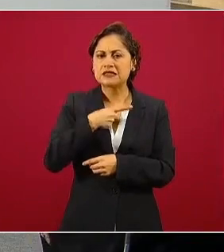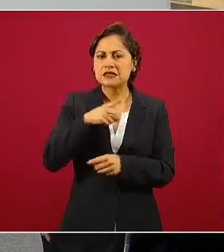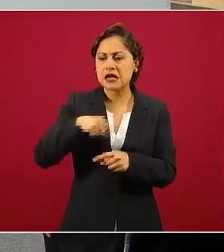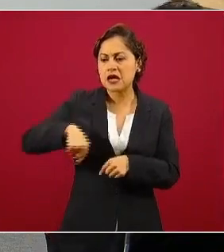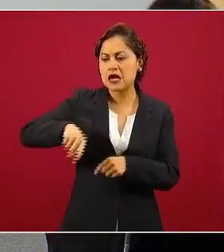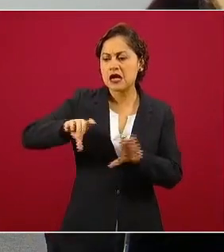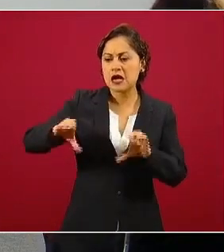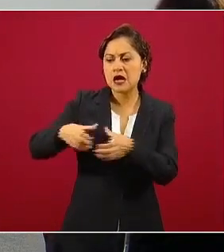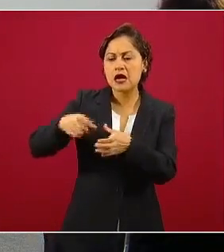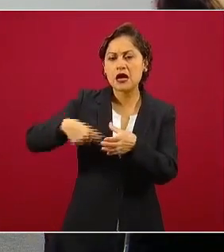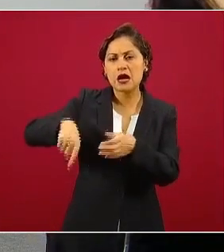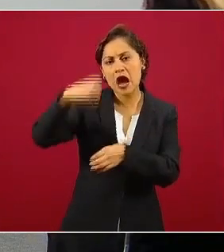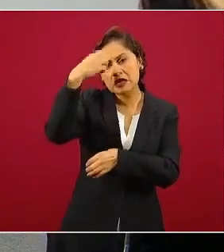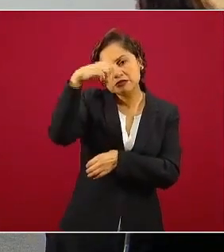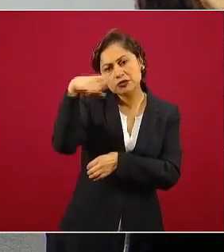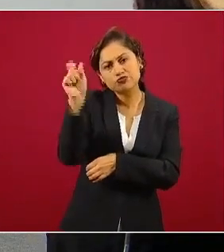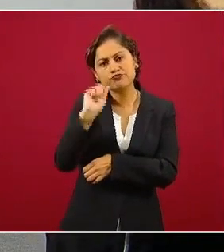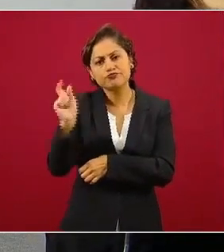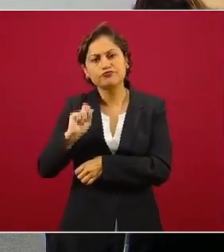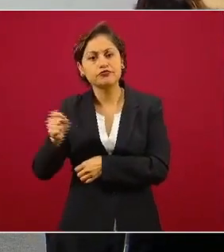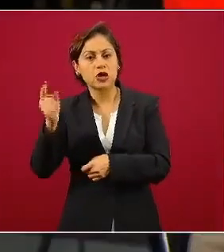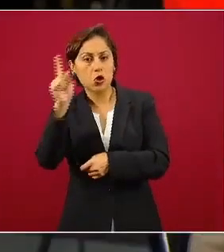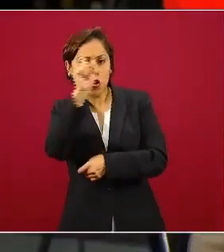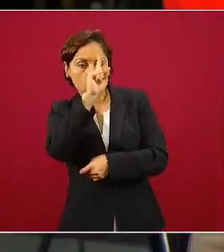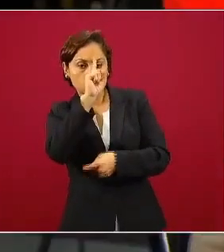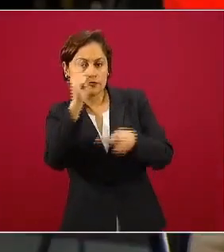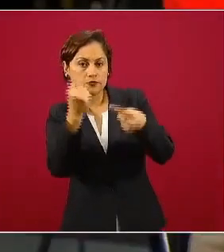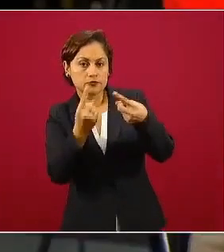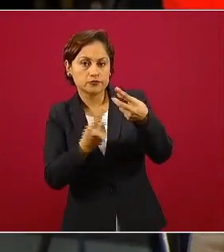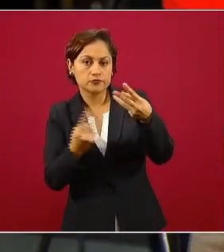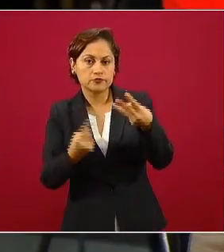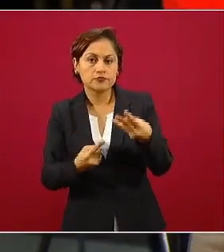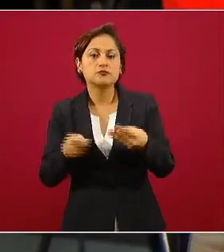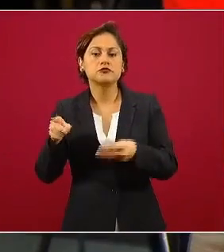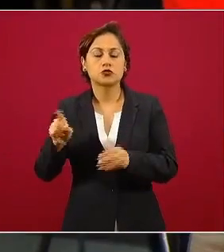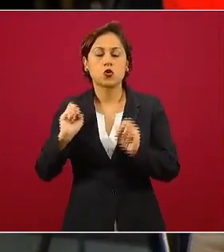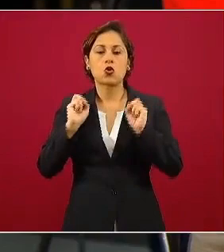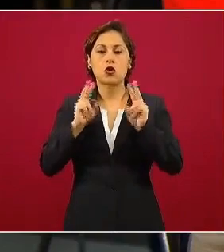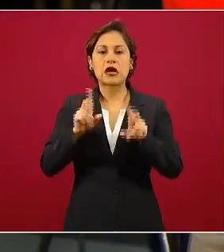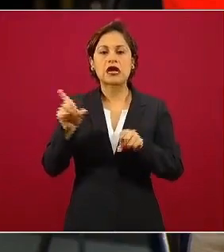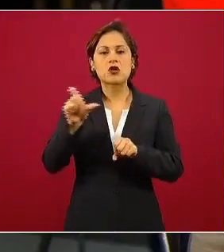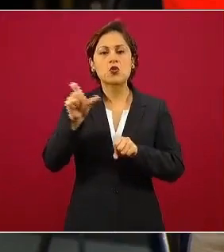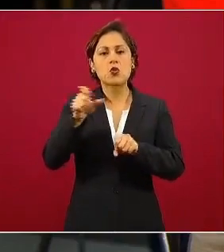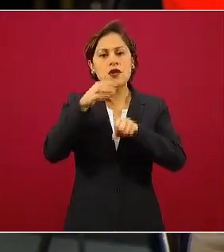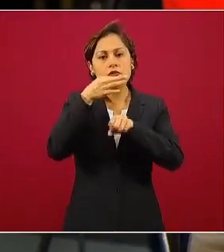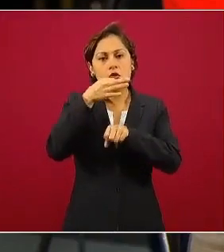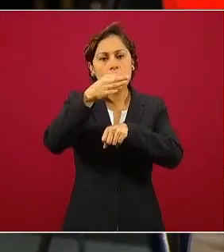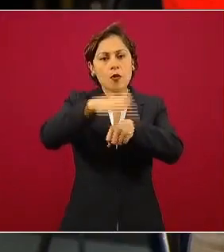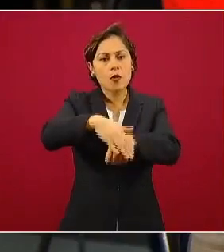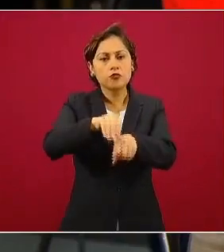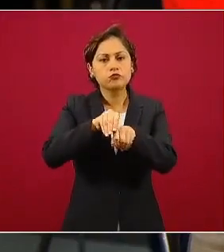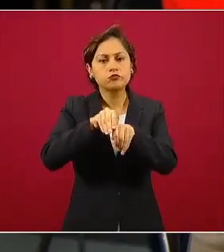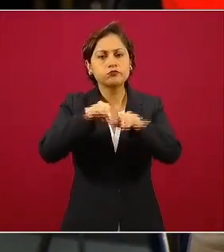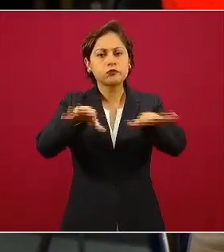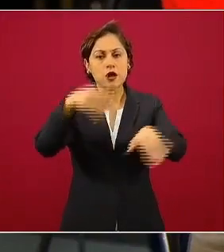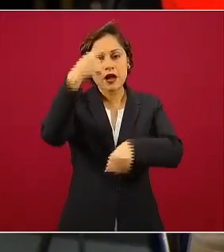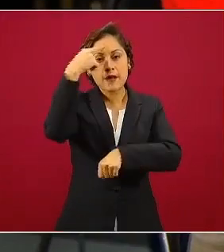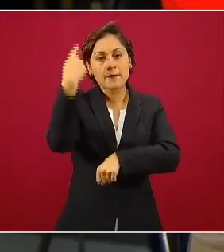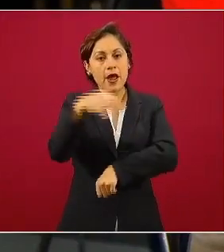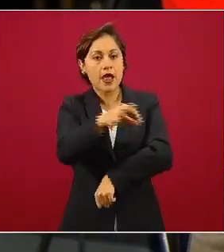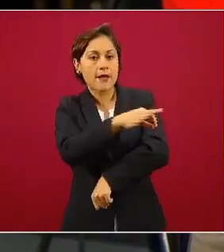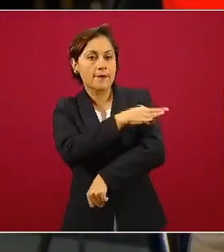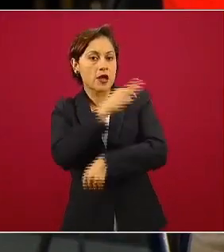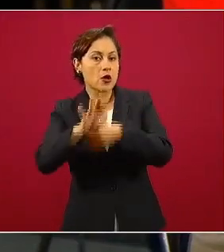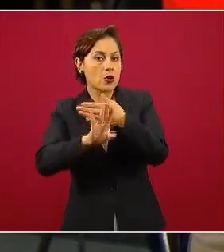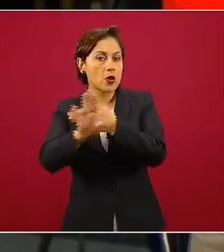especialistas. ¿Cuándo va a empezar la campaña nacional para vacunarse contra la influenza?